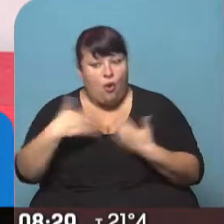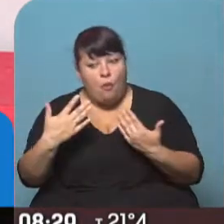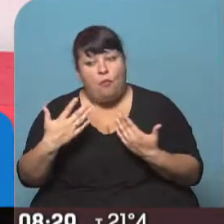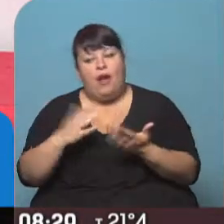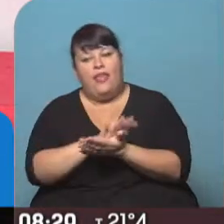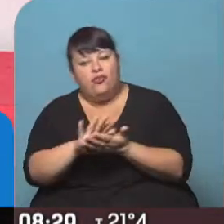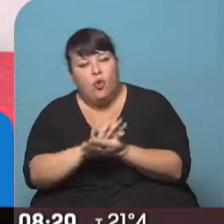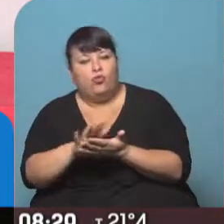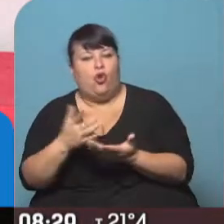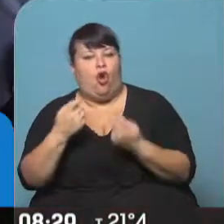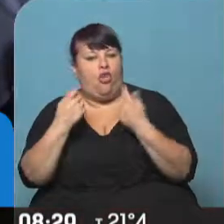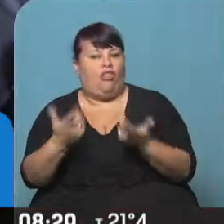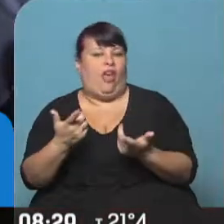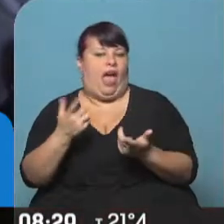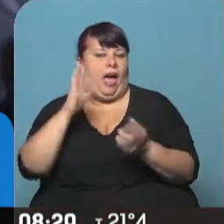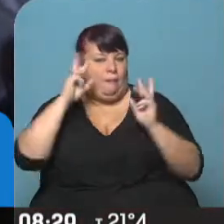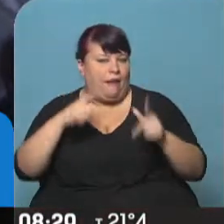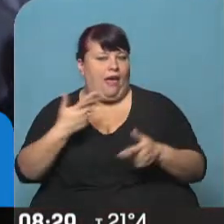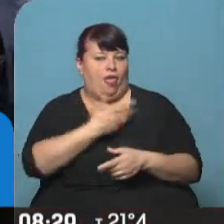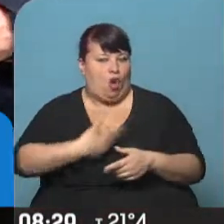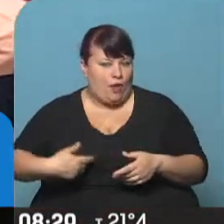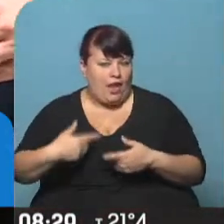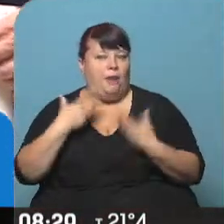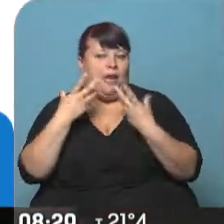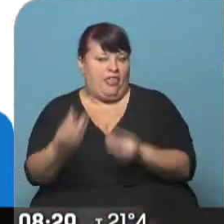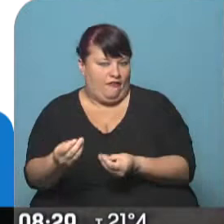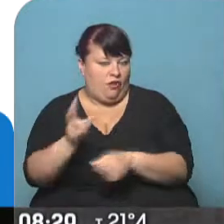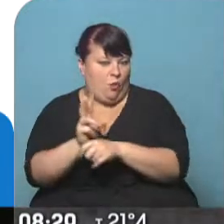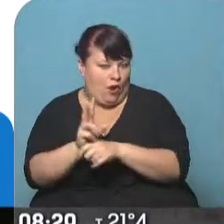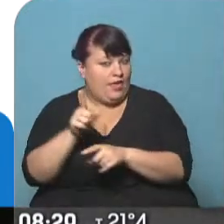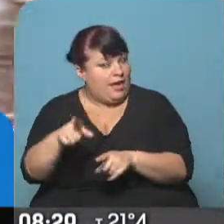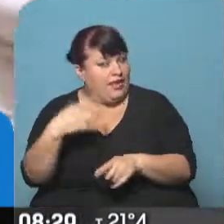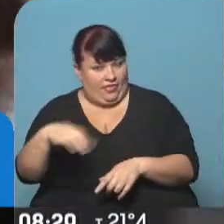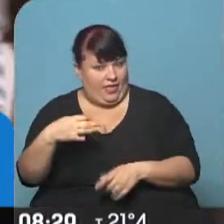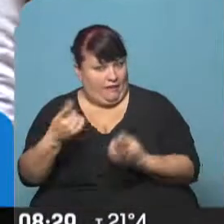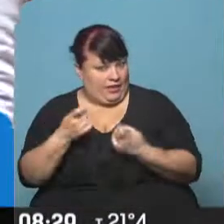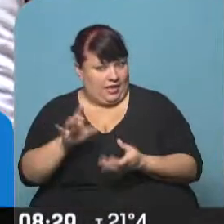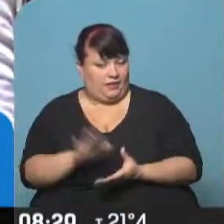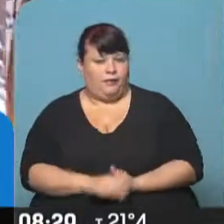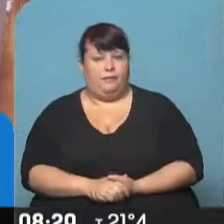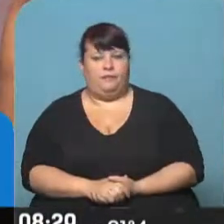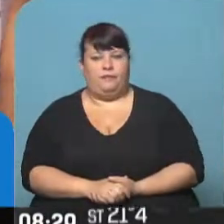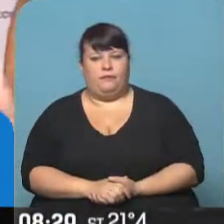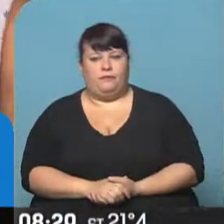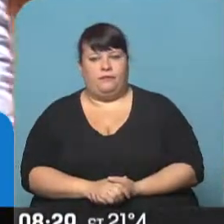realmente implementar políticas públicas que los defiendan como ellos realmente pretenden